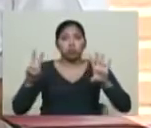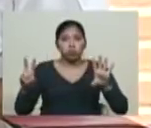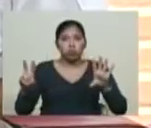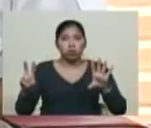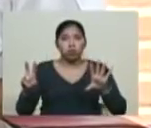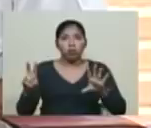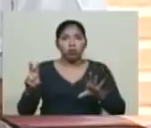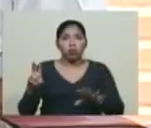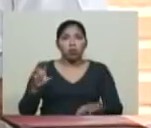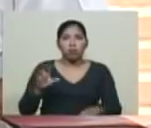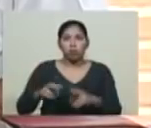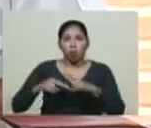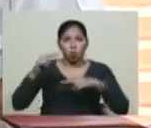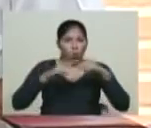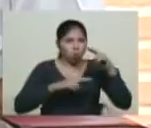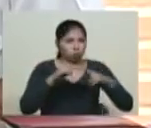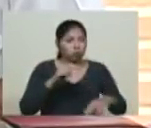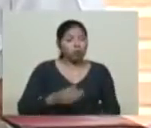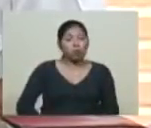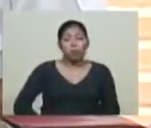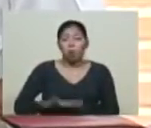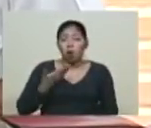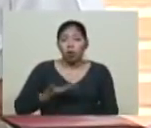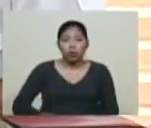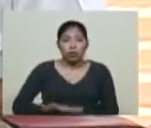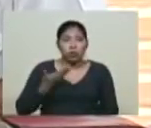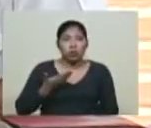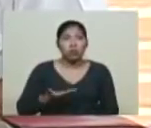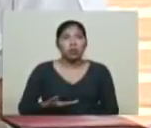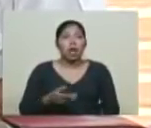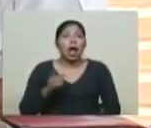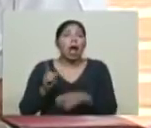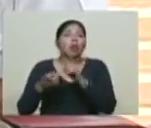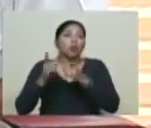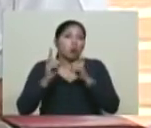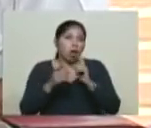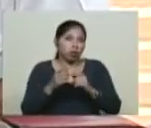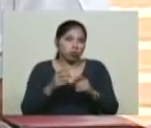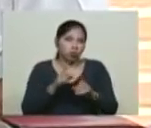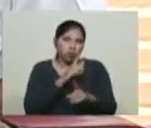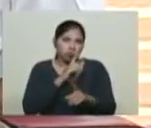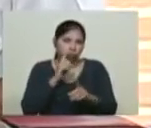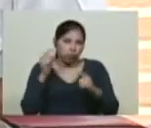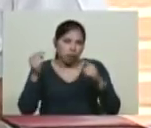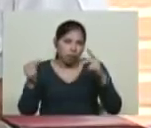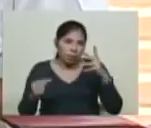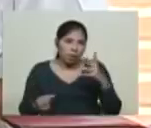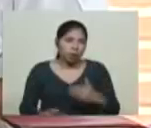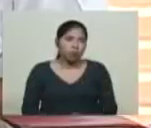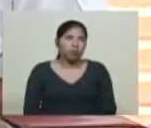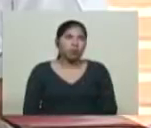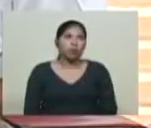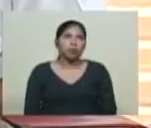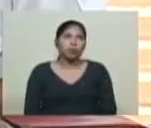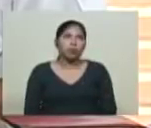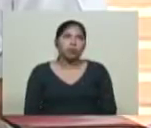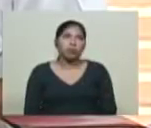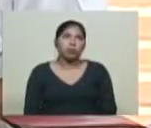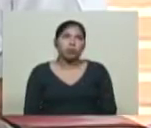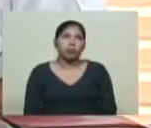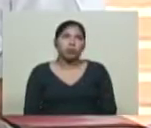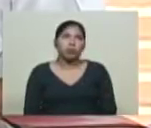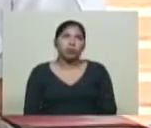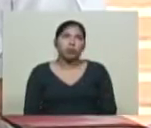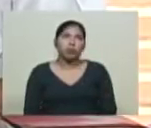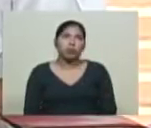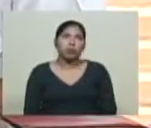Son 37 obras importantísimas. Yo voy a apenas nombrar pocas, ¿no? Pero quería decirle que tenemos por inaugurar también